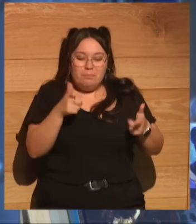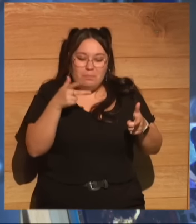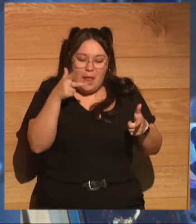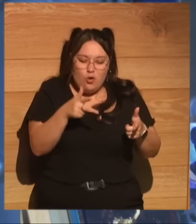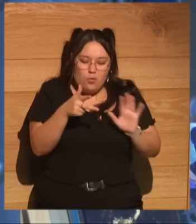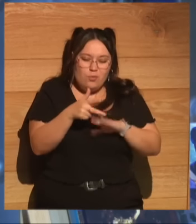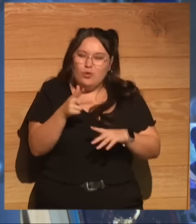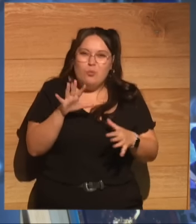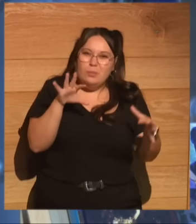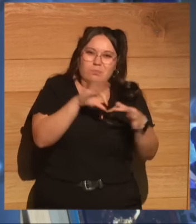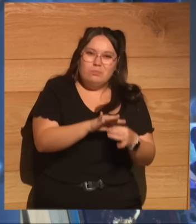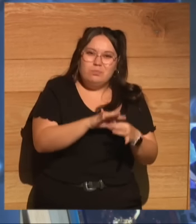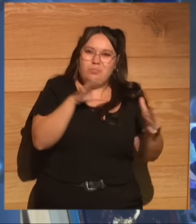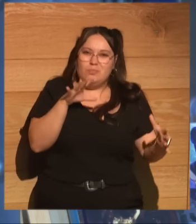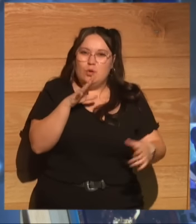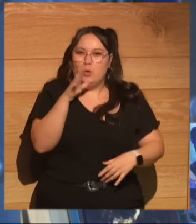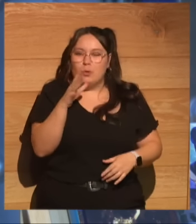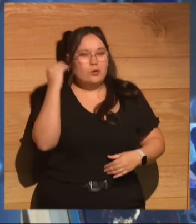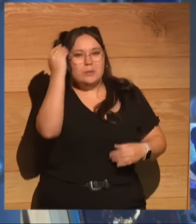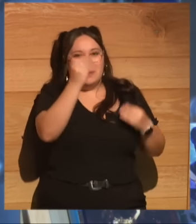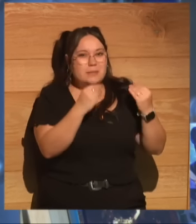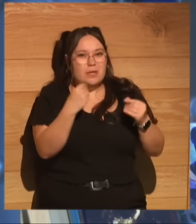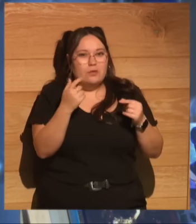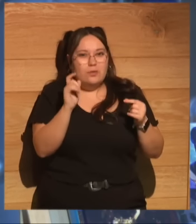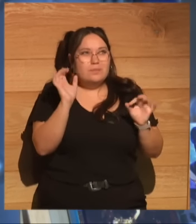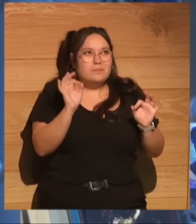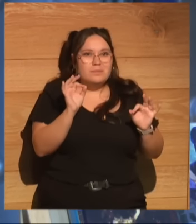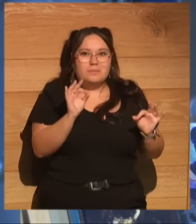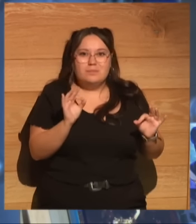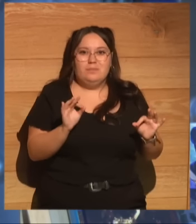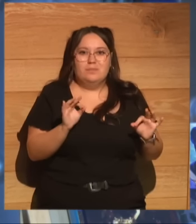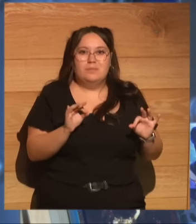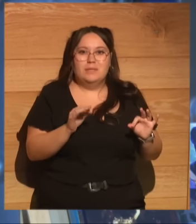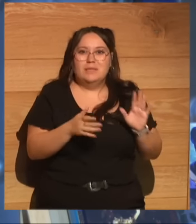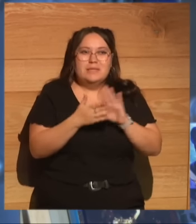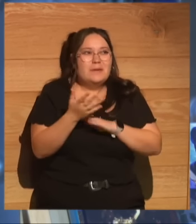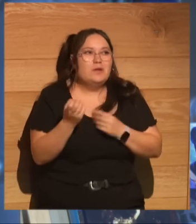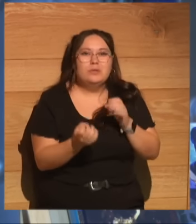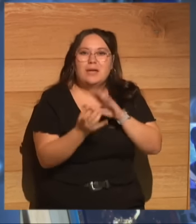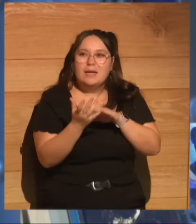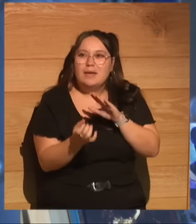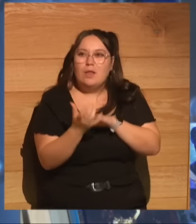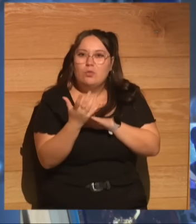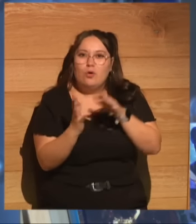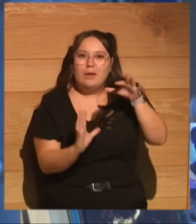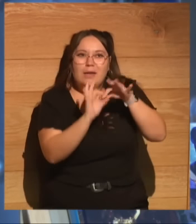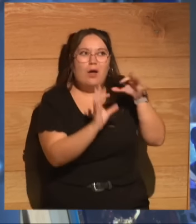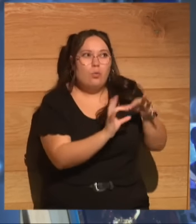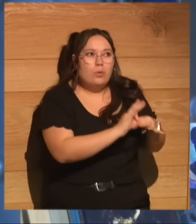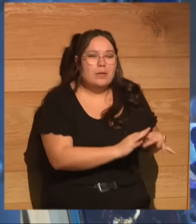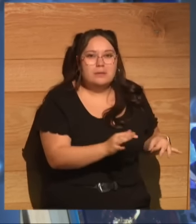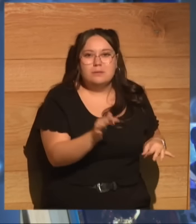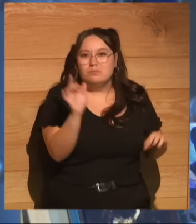casan en absoluto porque aún no está pensando en esos términos. Aún no está creando ligaduras, por decirlo